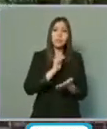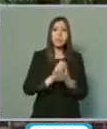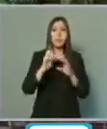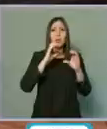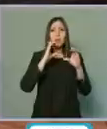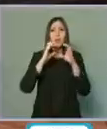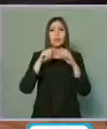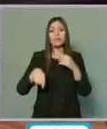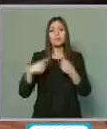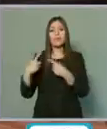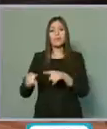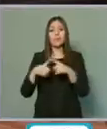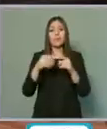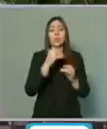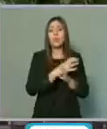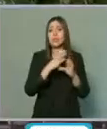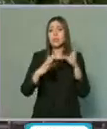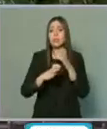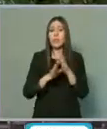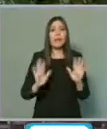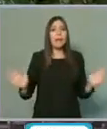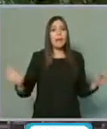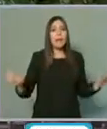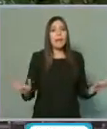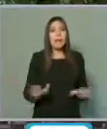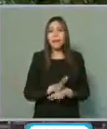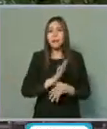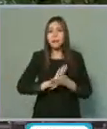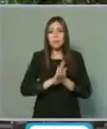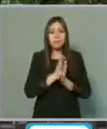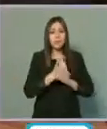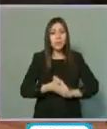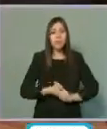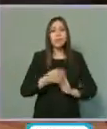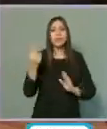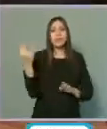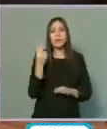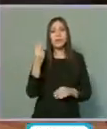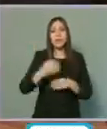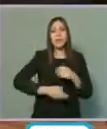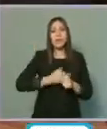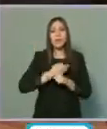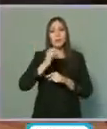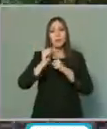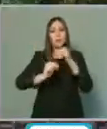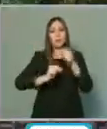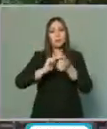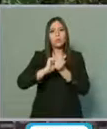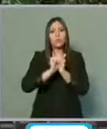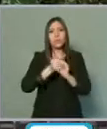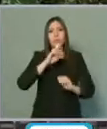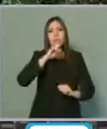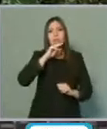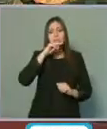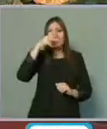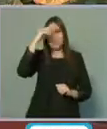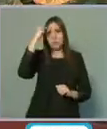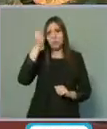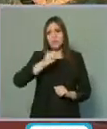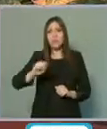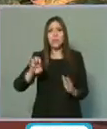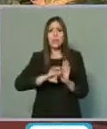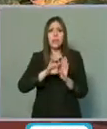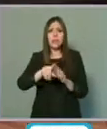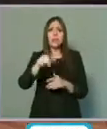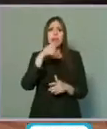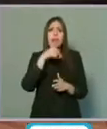ámbitos están cambiando por completo, pero sí, como dices, tenemos que mejorar nuestras habilidades, mantenerlas también ahí, porque de repente pues una